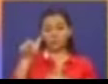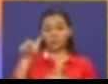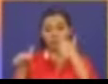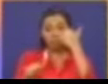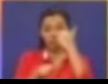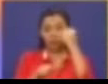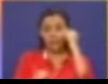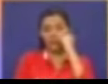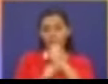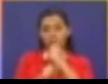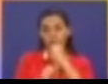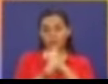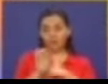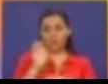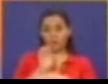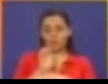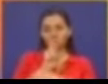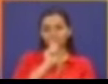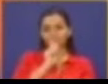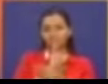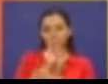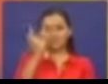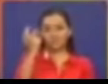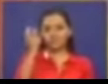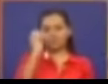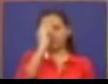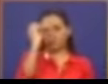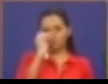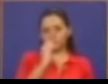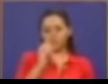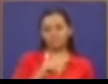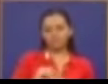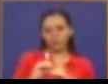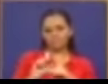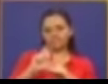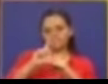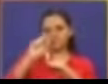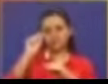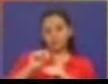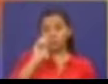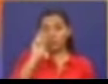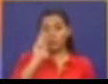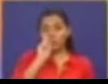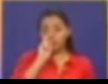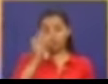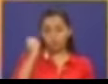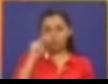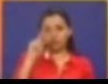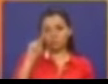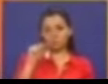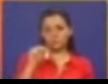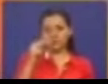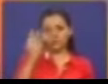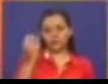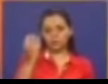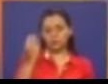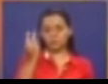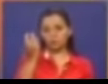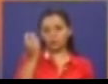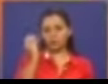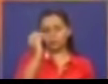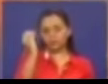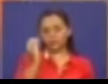internacionales. Por el verdadero, está en 13%, no ha subido un poquito con respecto a junio del 2014 en que estaba en el